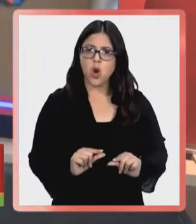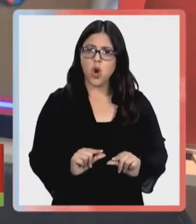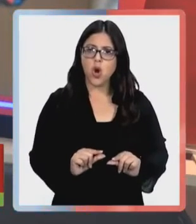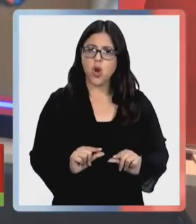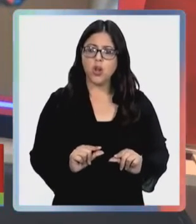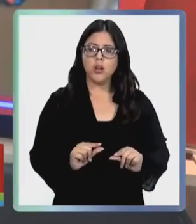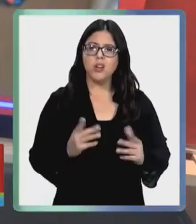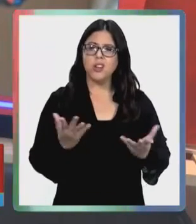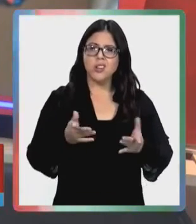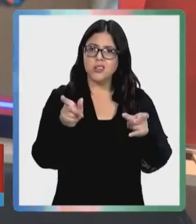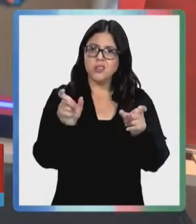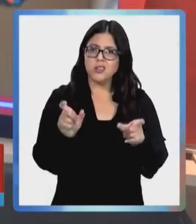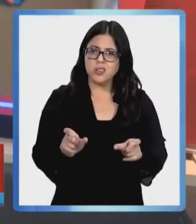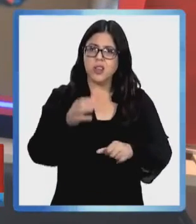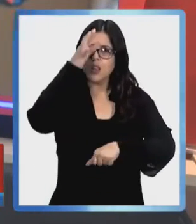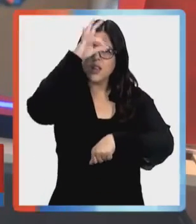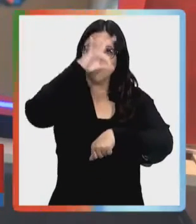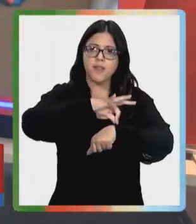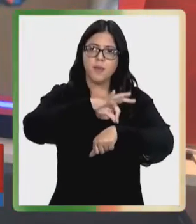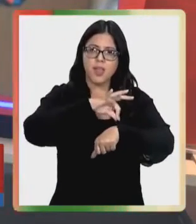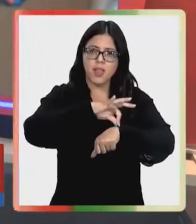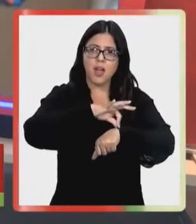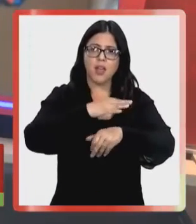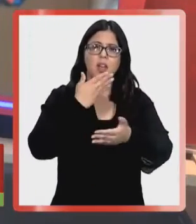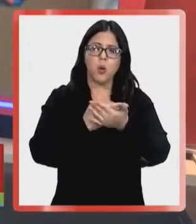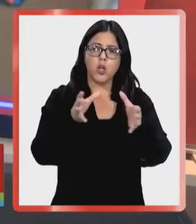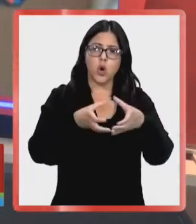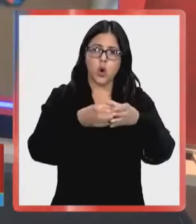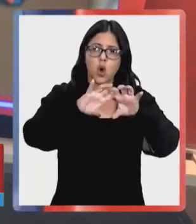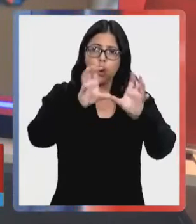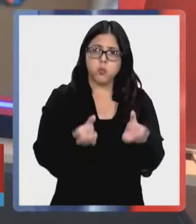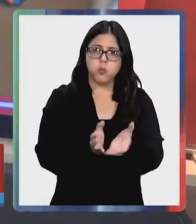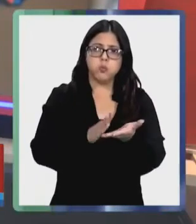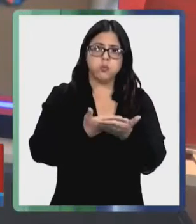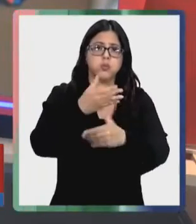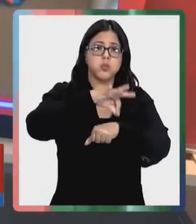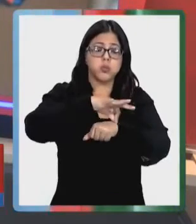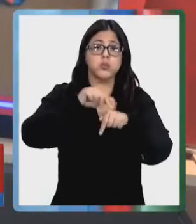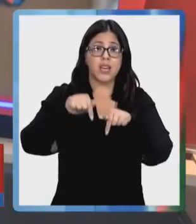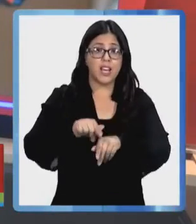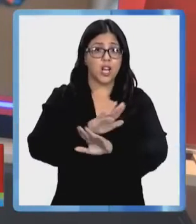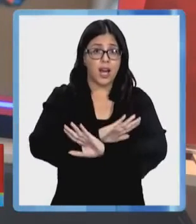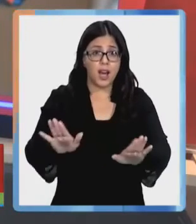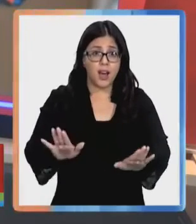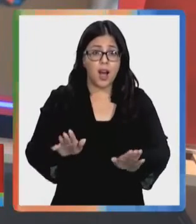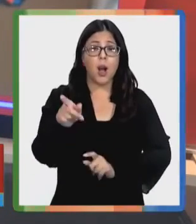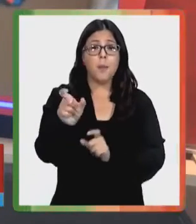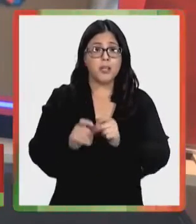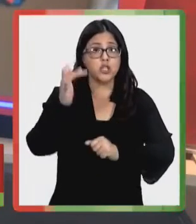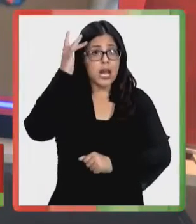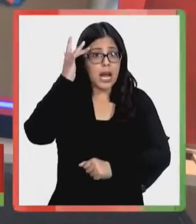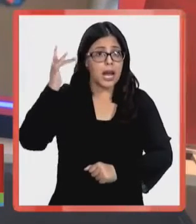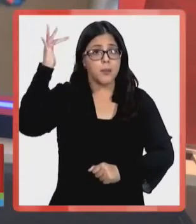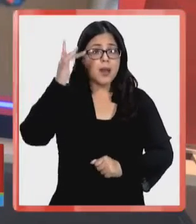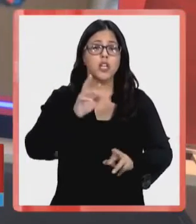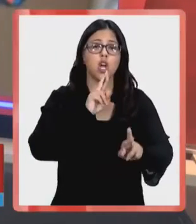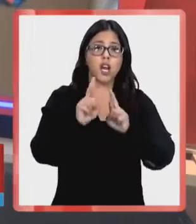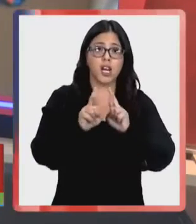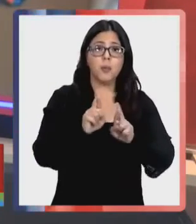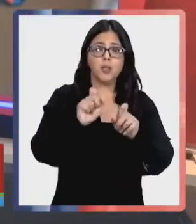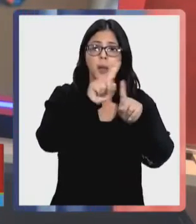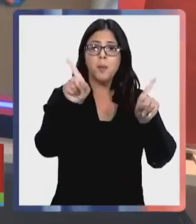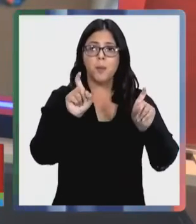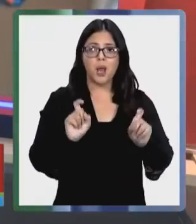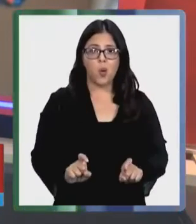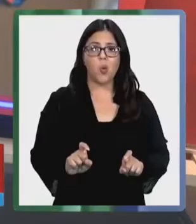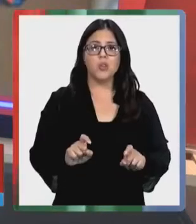en menor medida? ¿Cómo se deberá controlar la enfermedad una vez que la OMS declare que la crisis sanitaria terminó? Los expertos